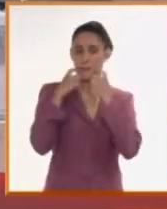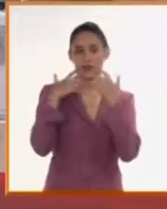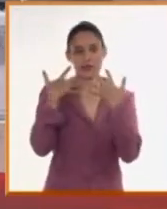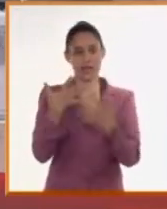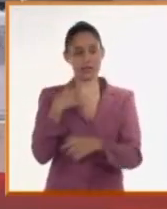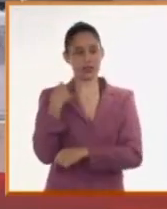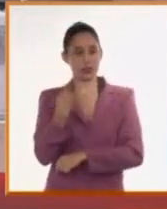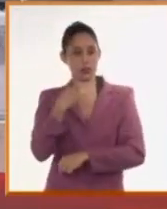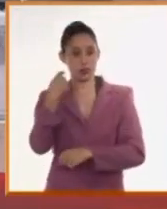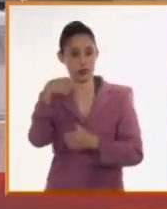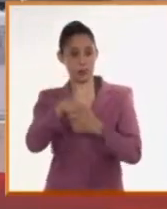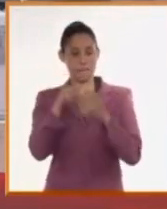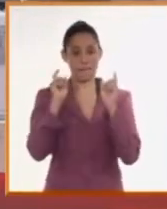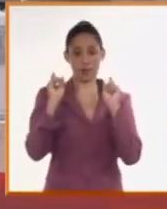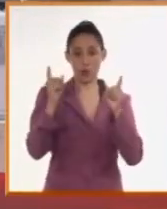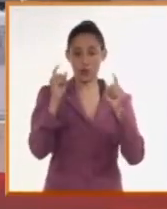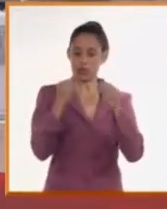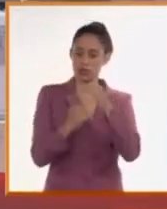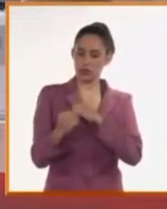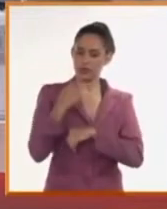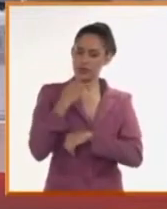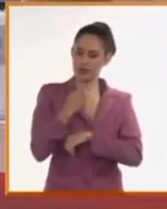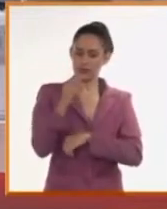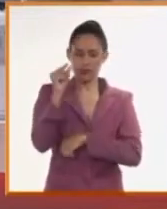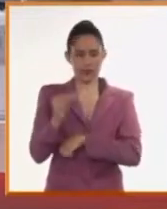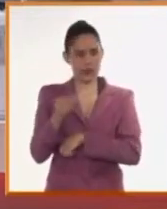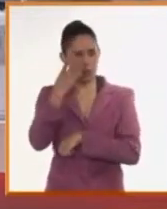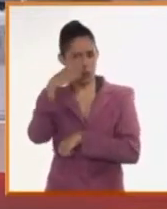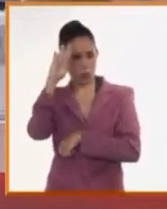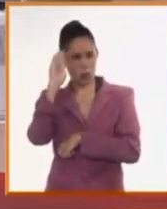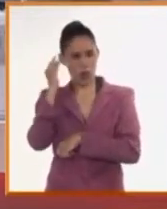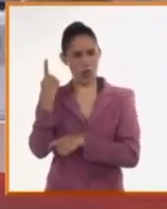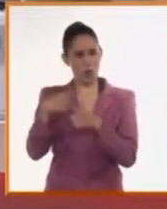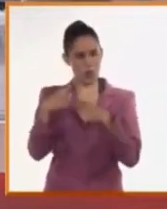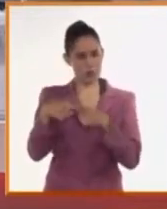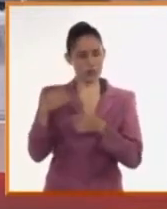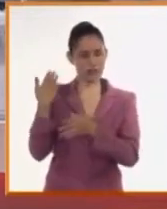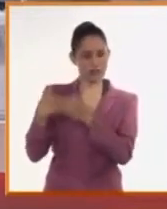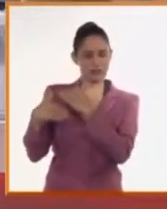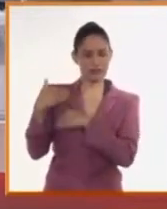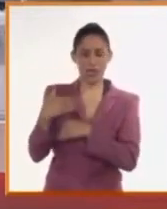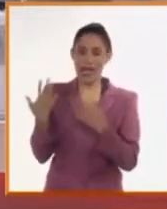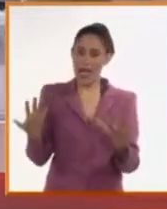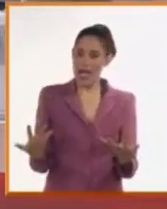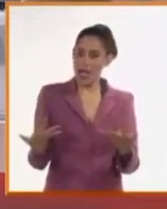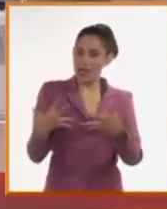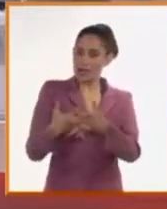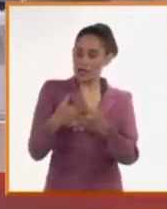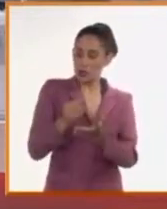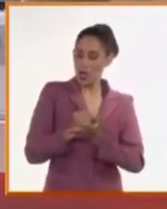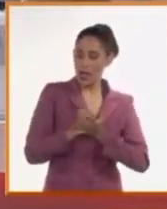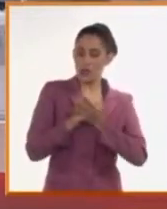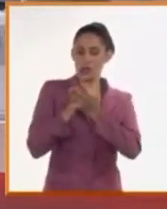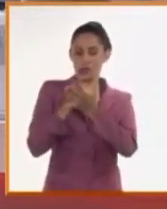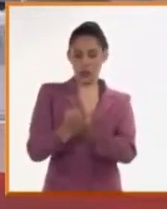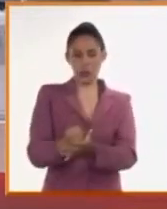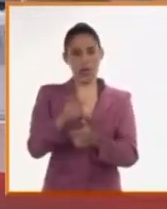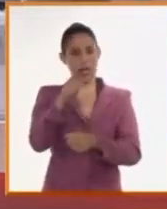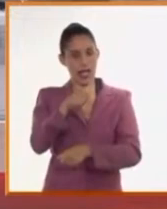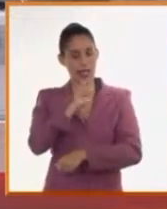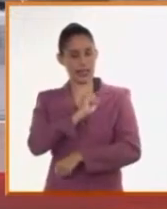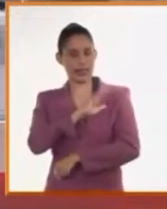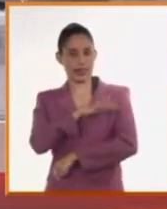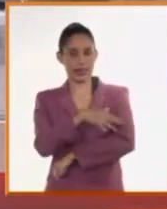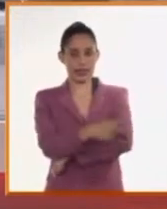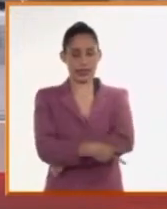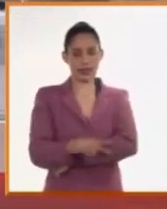solo es en el ámbito político ministro Cuba ha hecho también acciones de cooperación de solidaridad concreta con ese pueblo con